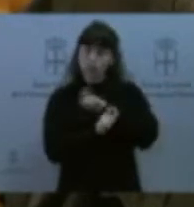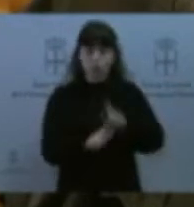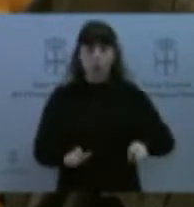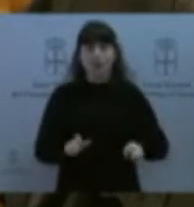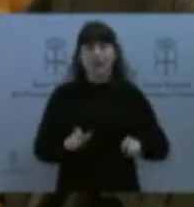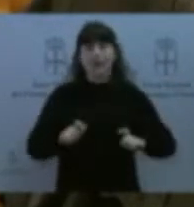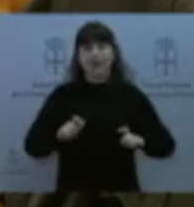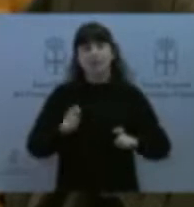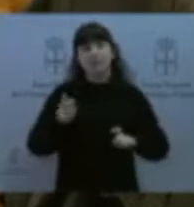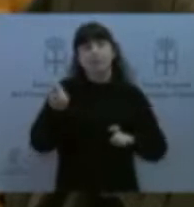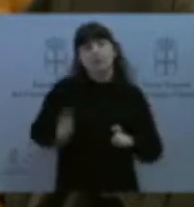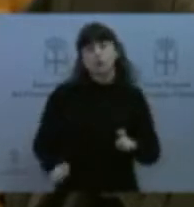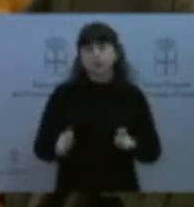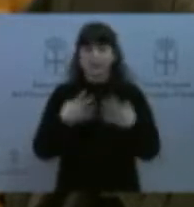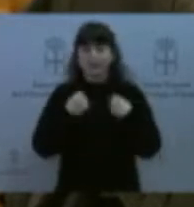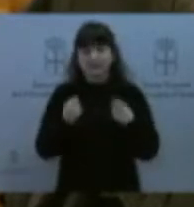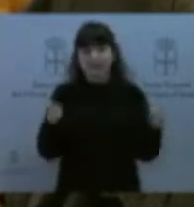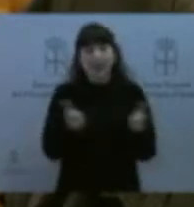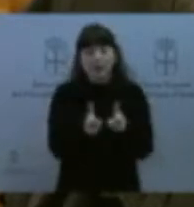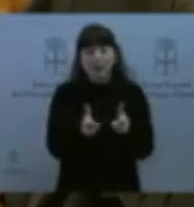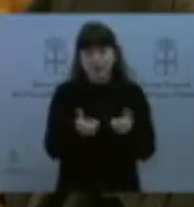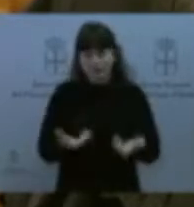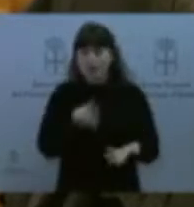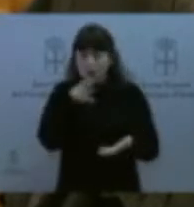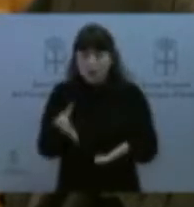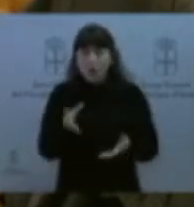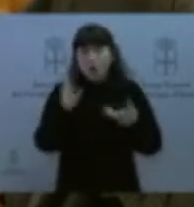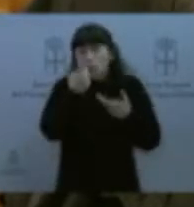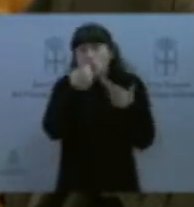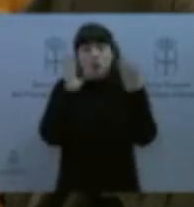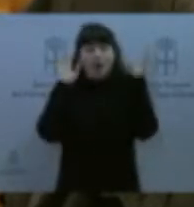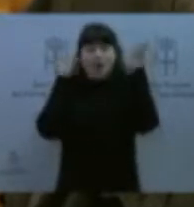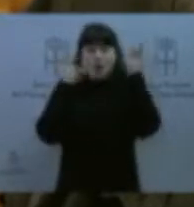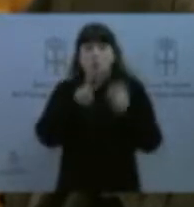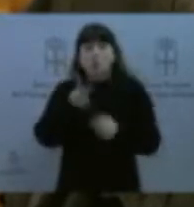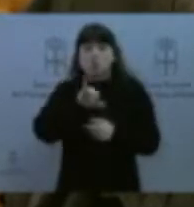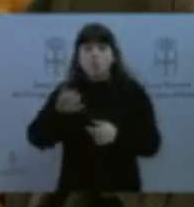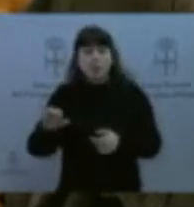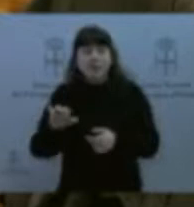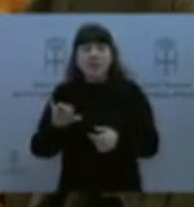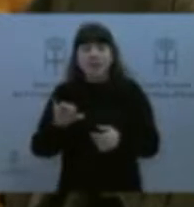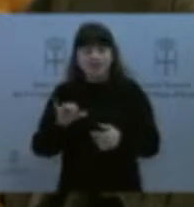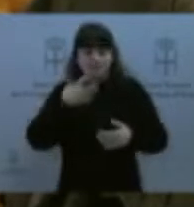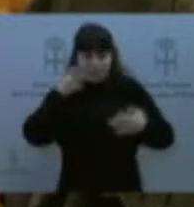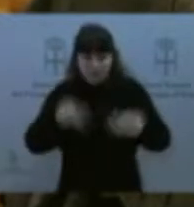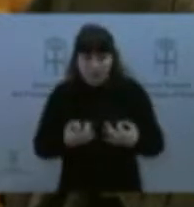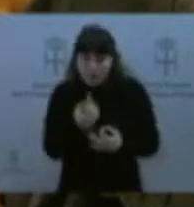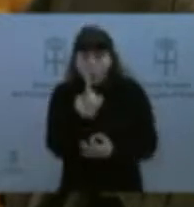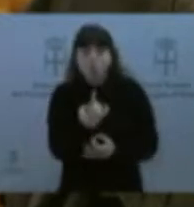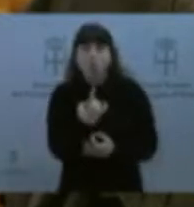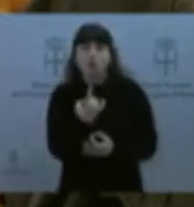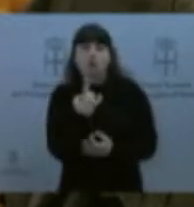tener una UBI móvil real, no solo para eso, para tener unas urgencias cubiertas en condiciones, fan